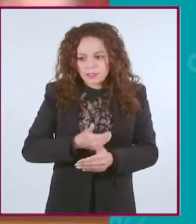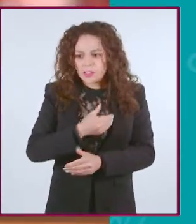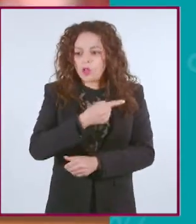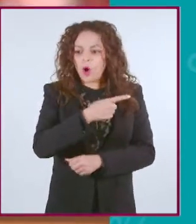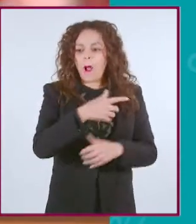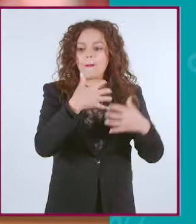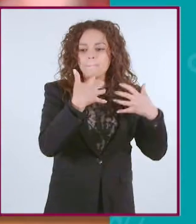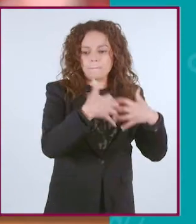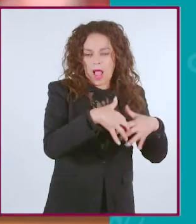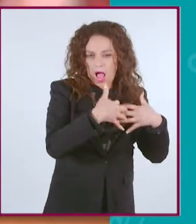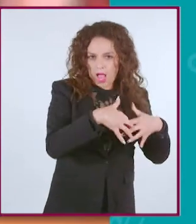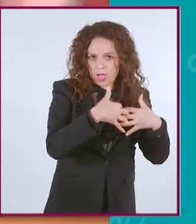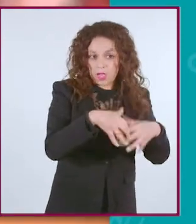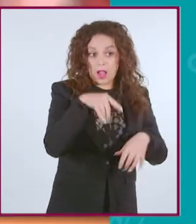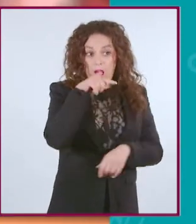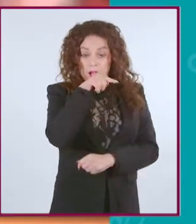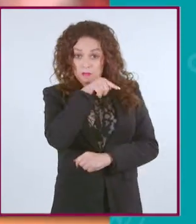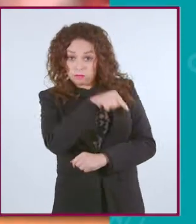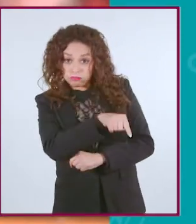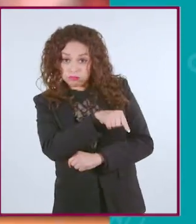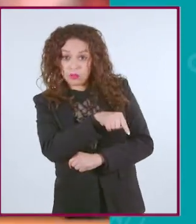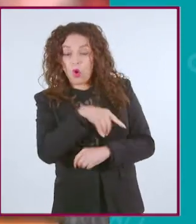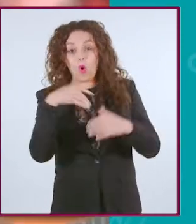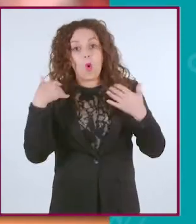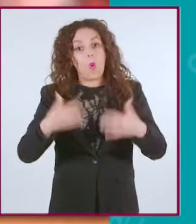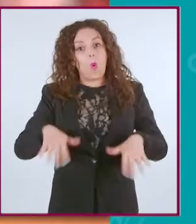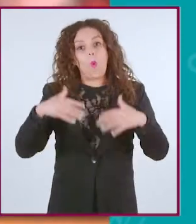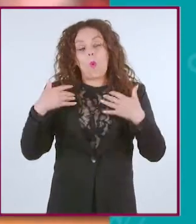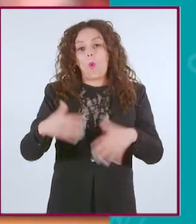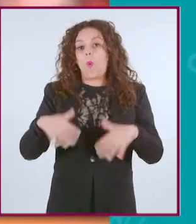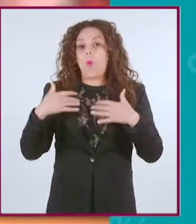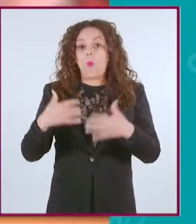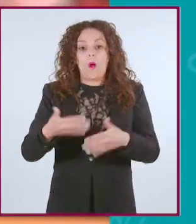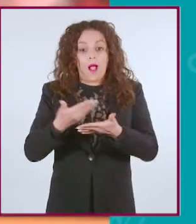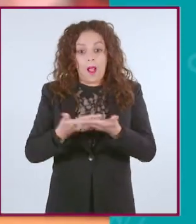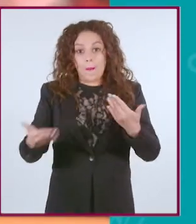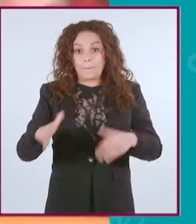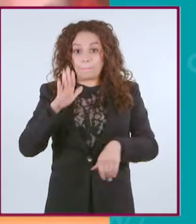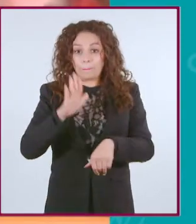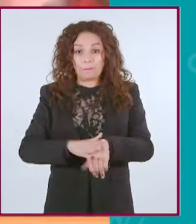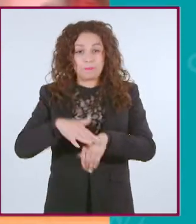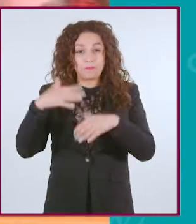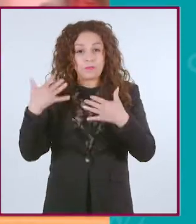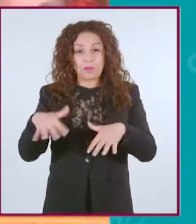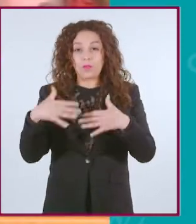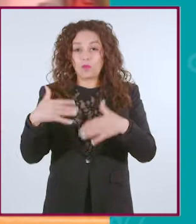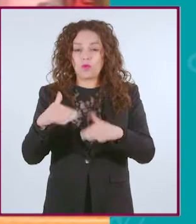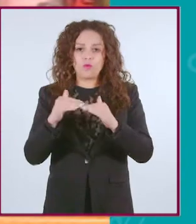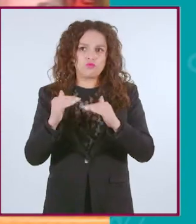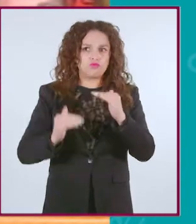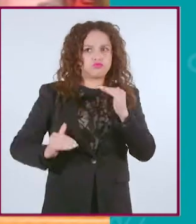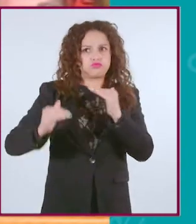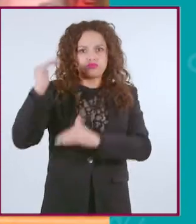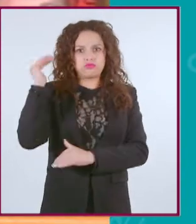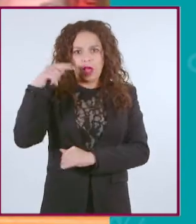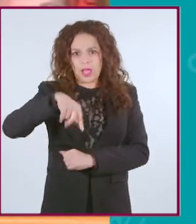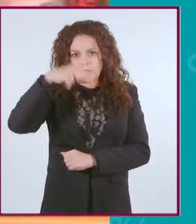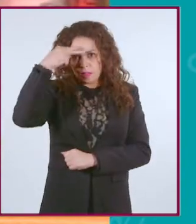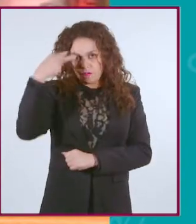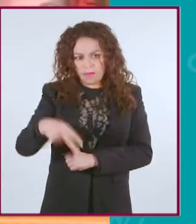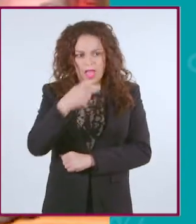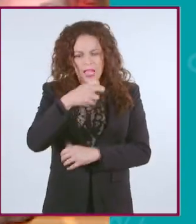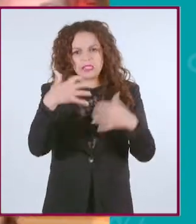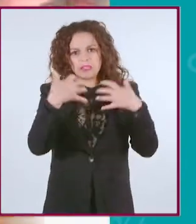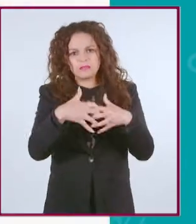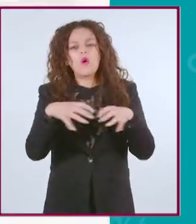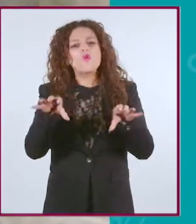una maquinaria, que para empezar la maquinaria es de lo más sofisticado que hay actualmente en el área textil en México, ¿no? Cuéntenos de esta maquinaria, ¿cómo